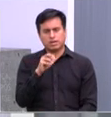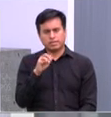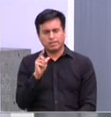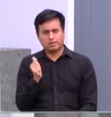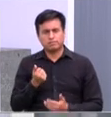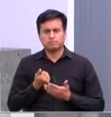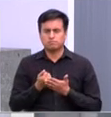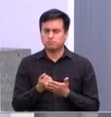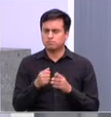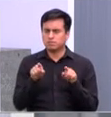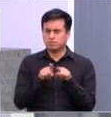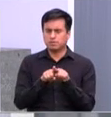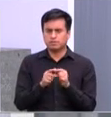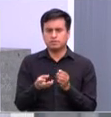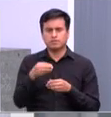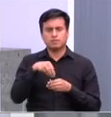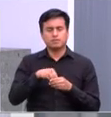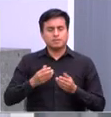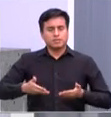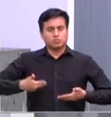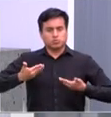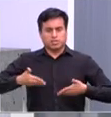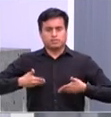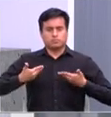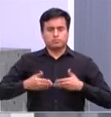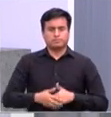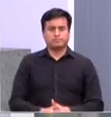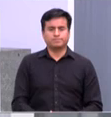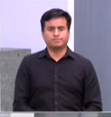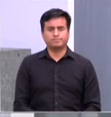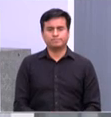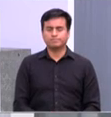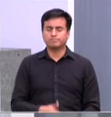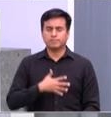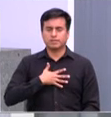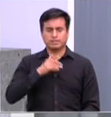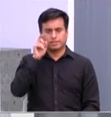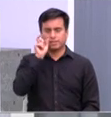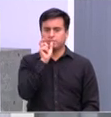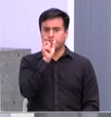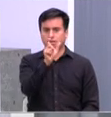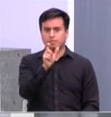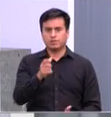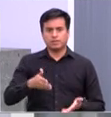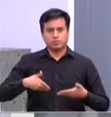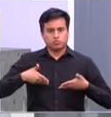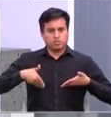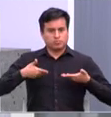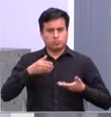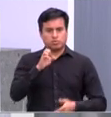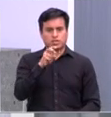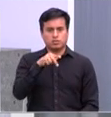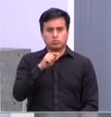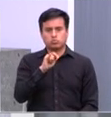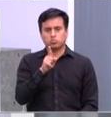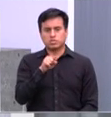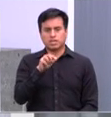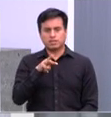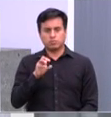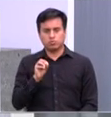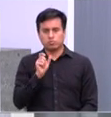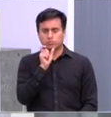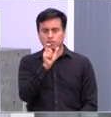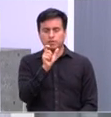que ha de llenarnos de entusiasmo. Me encanta la palabra entusiasmo. En